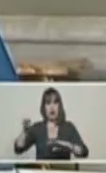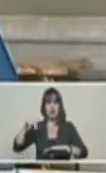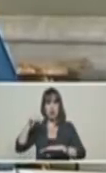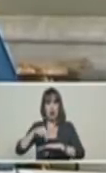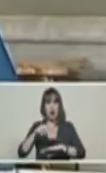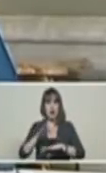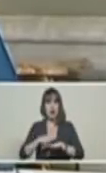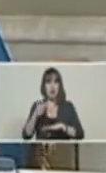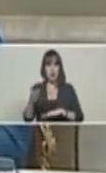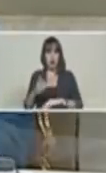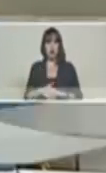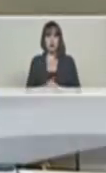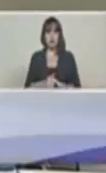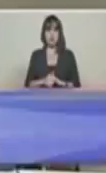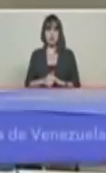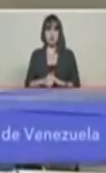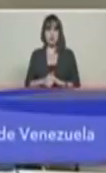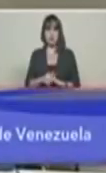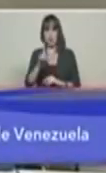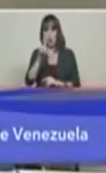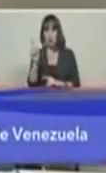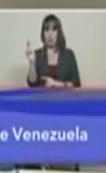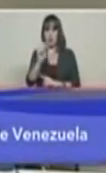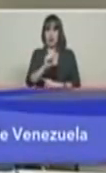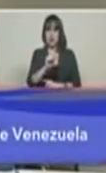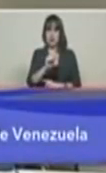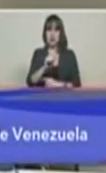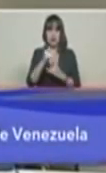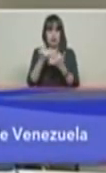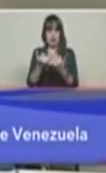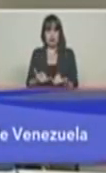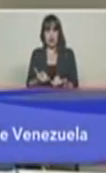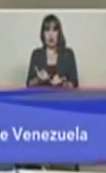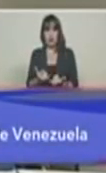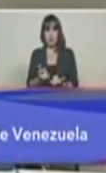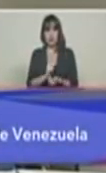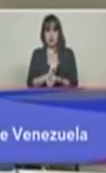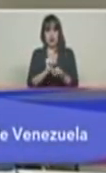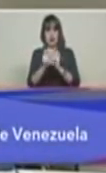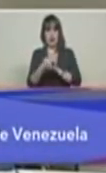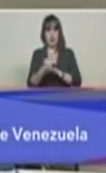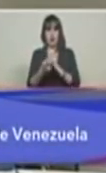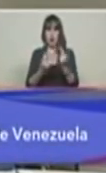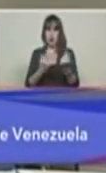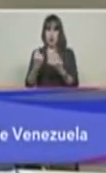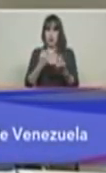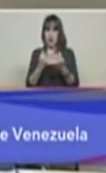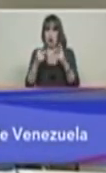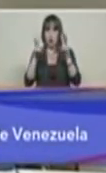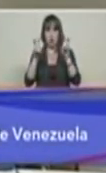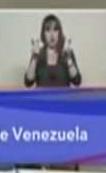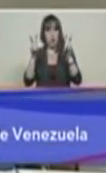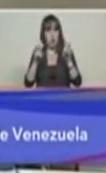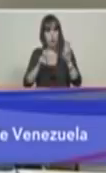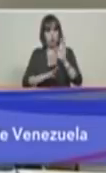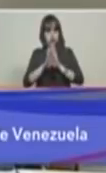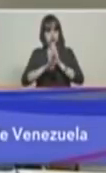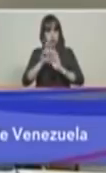porque a un mes de la reconversión monetaria y del arranque del programa de recuperación